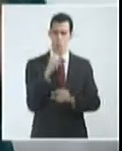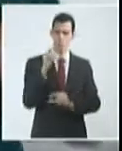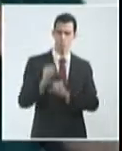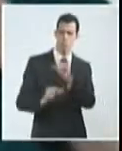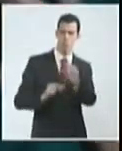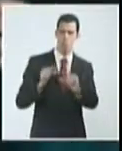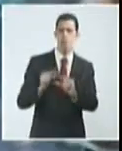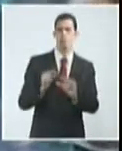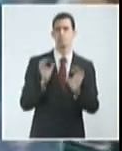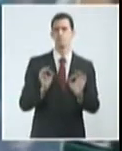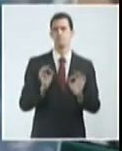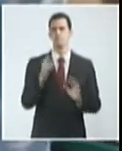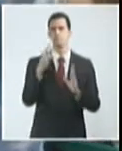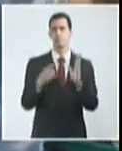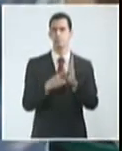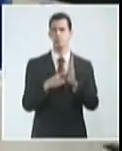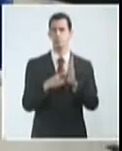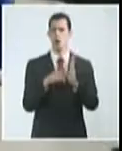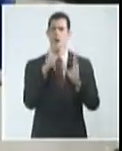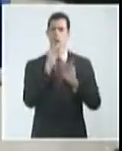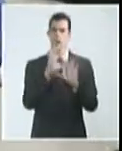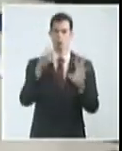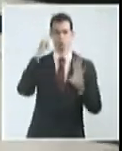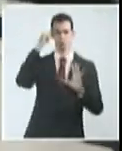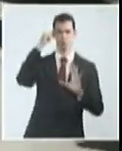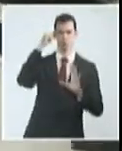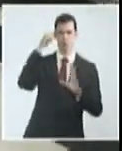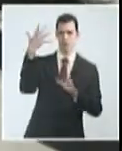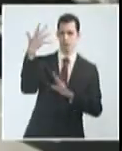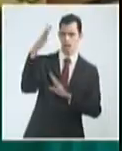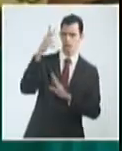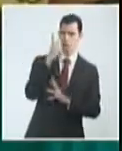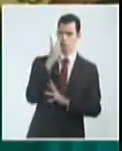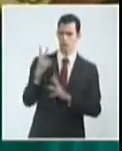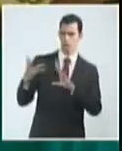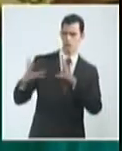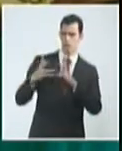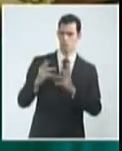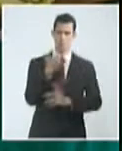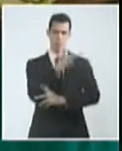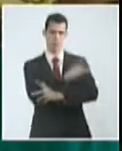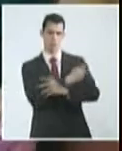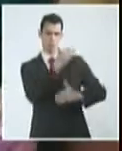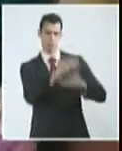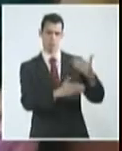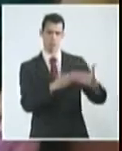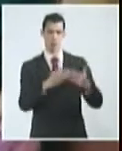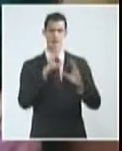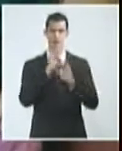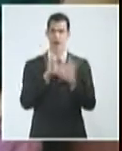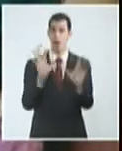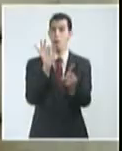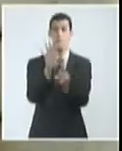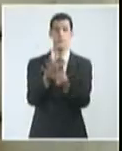reconocería el esfuerzo descomunal, o ratificaría el esfuerzo descomunal que ha tenido que hacer el país en todo este momento, y que en medio de una